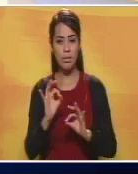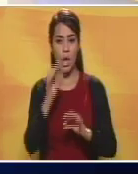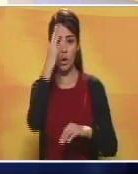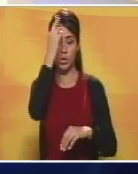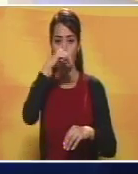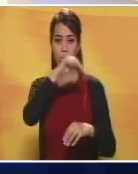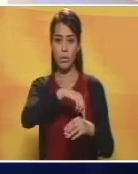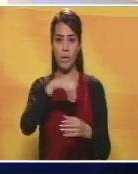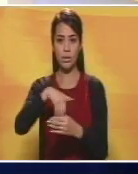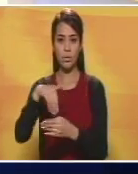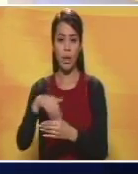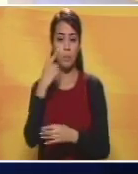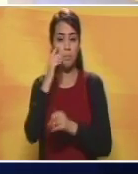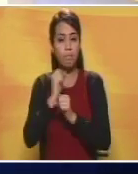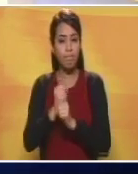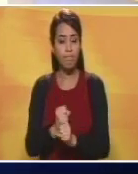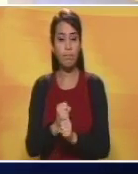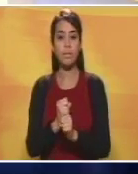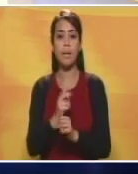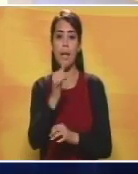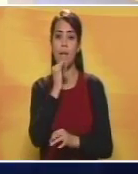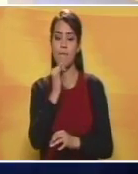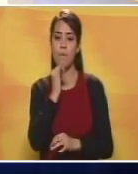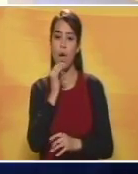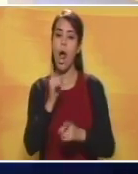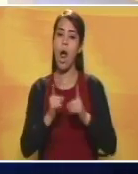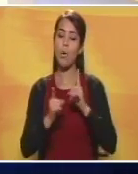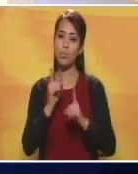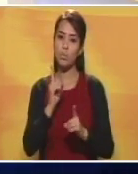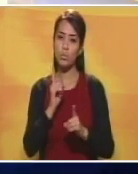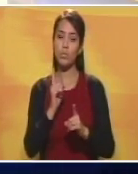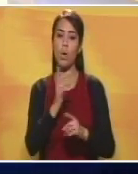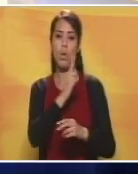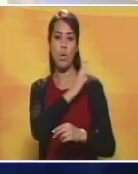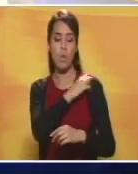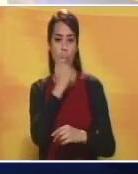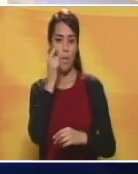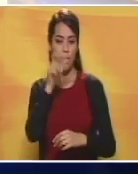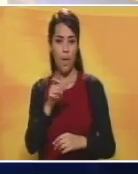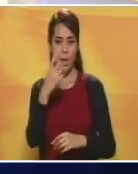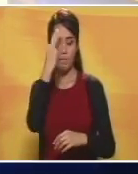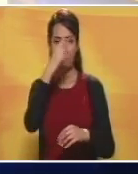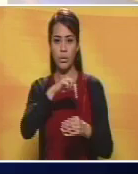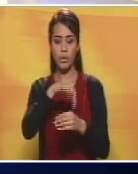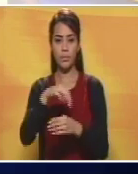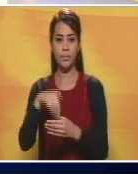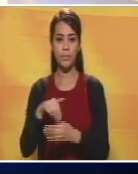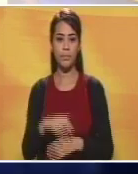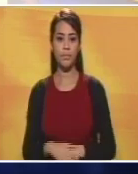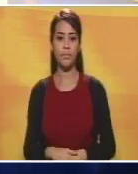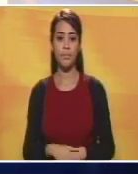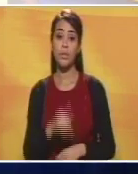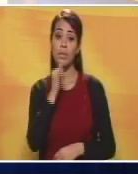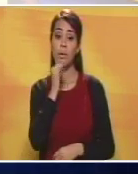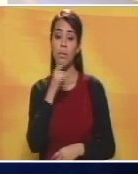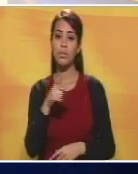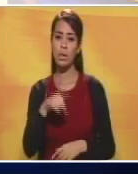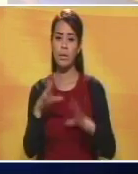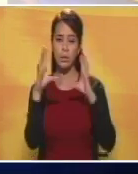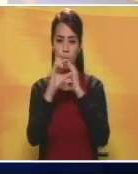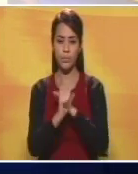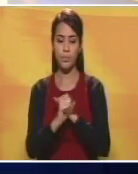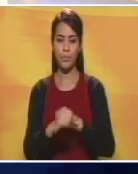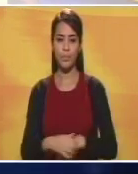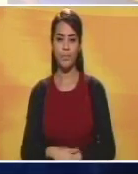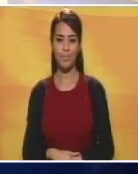Consejo Nacional Electoral. Se espera declaraciones de algunos de los rectores de este ente y nosotros todos los detalles los ofreceremos en nuestra